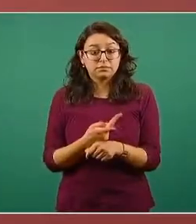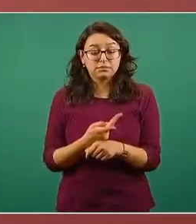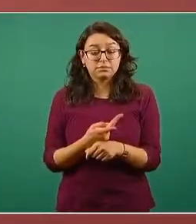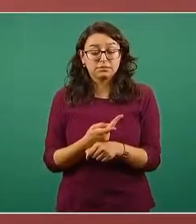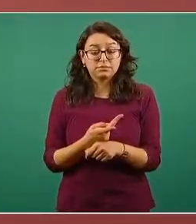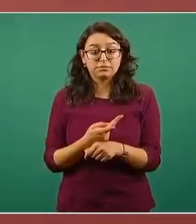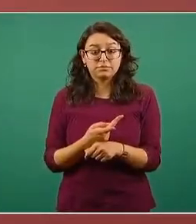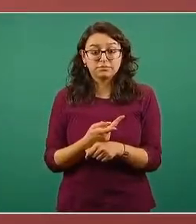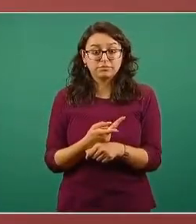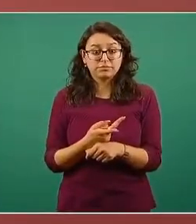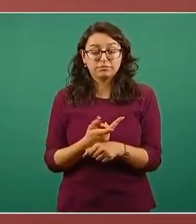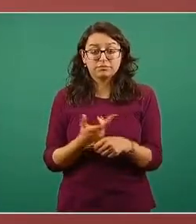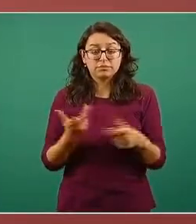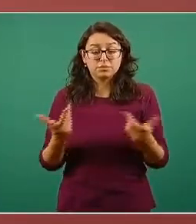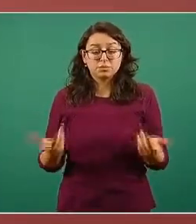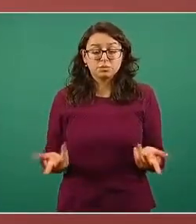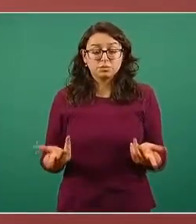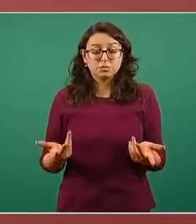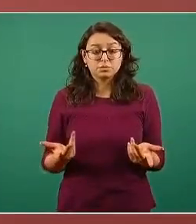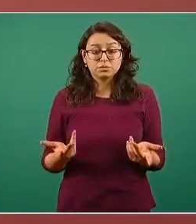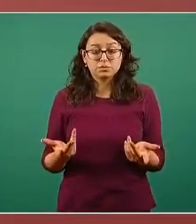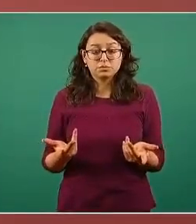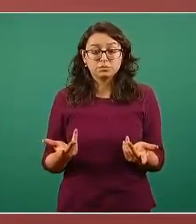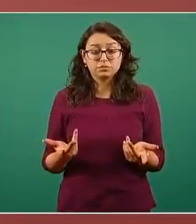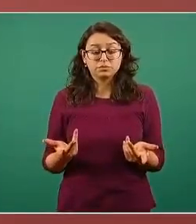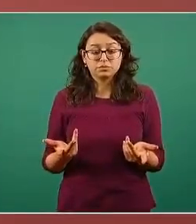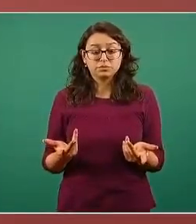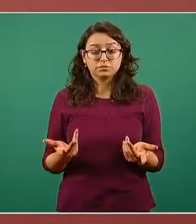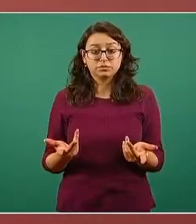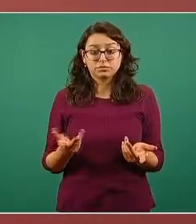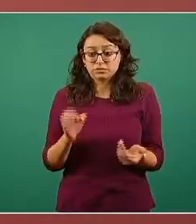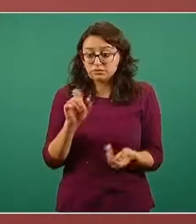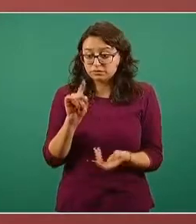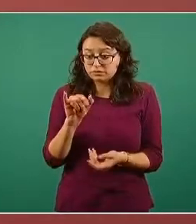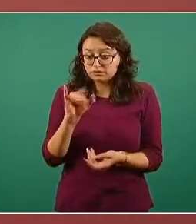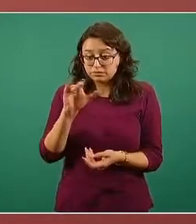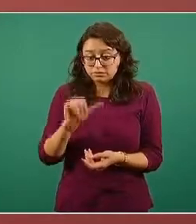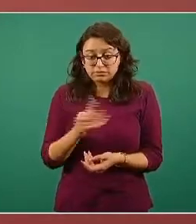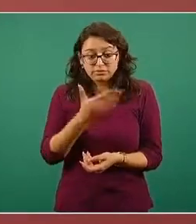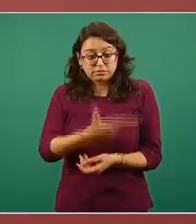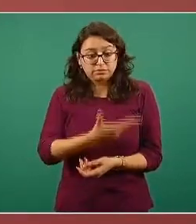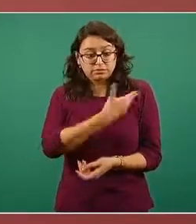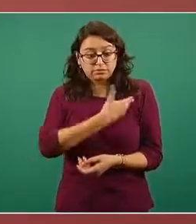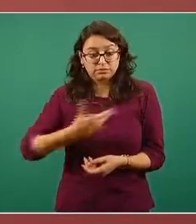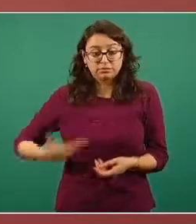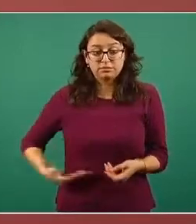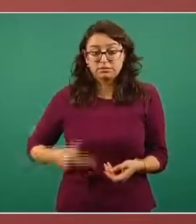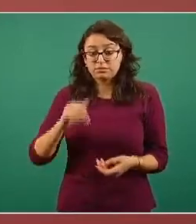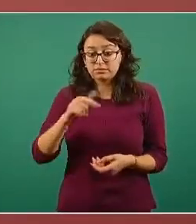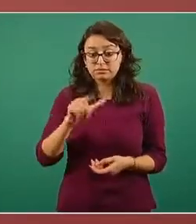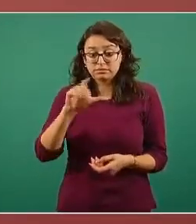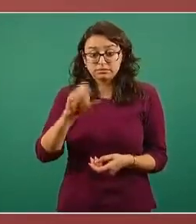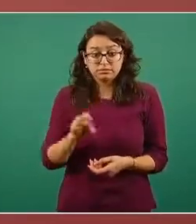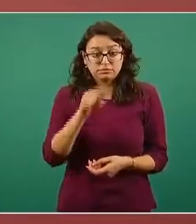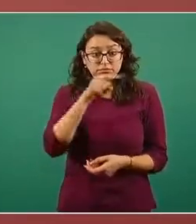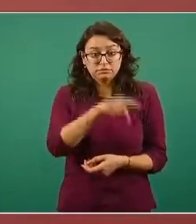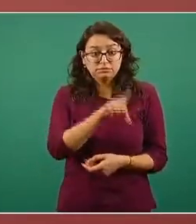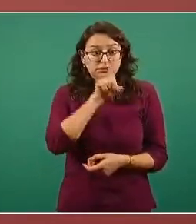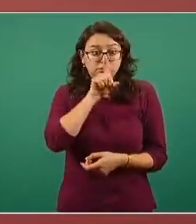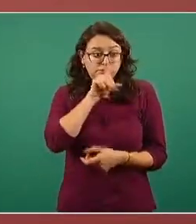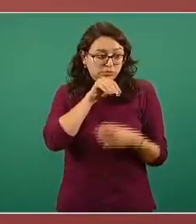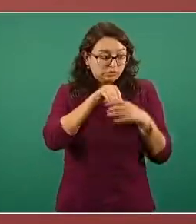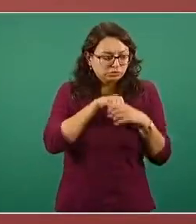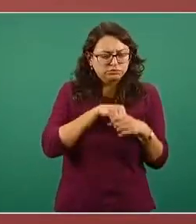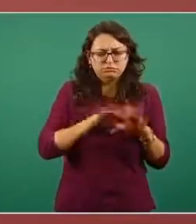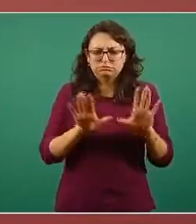punto referencial, es una referencia de ética del señor presidente, el no tener nada que ocultar,